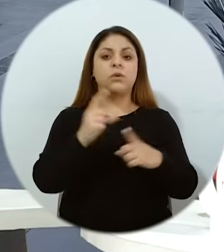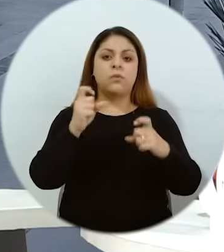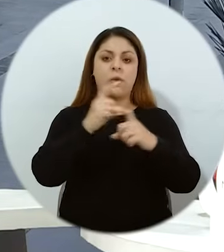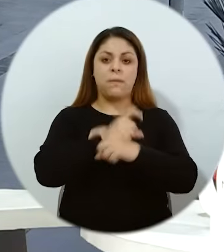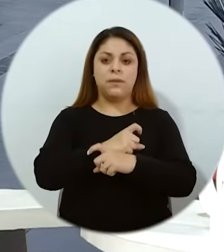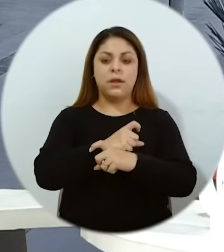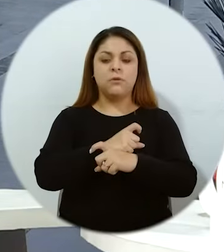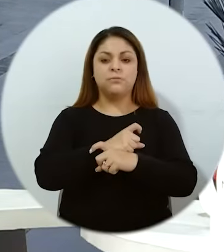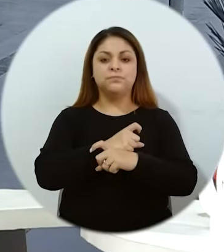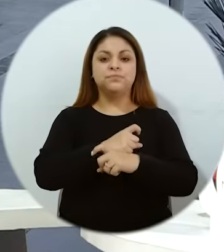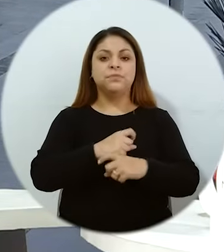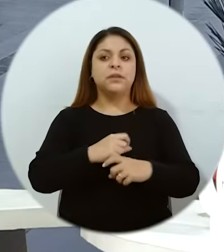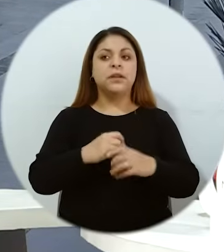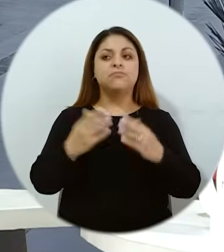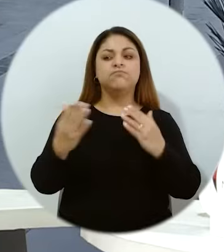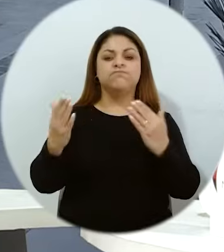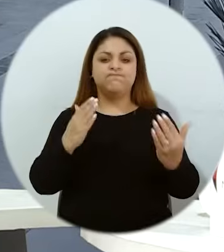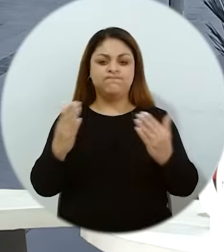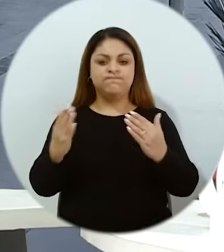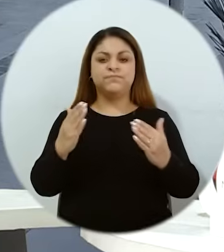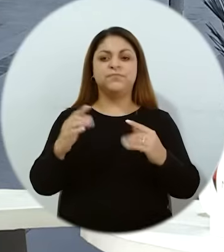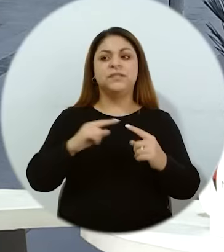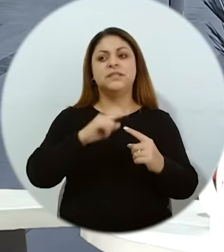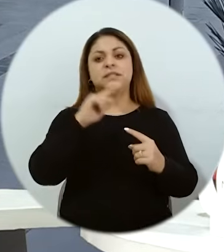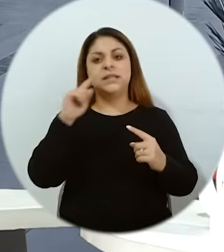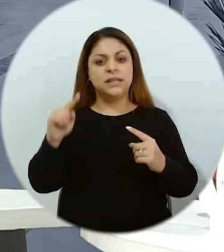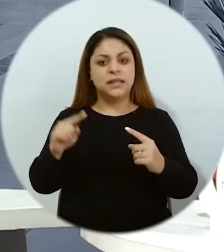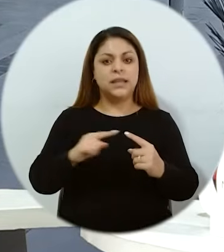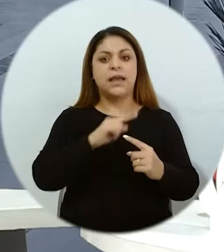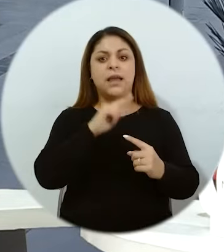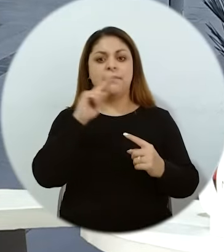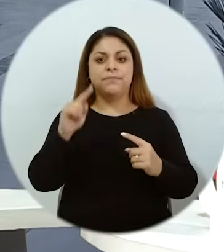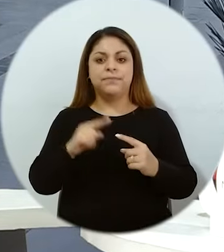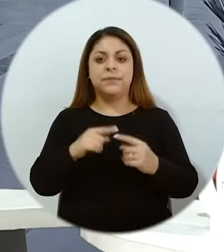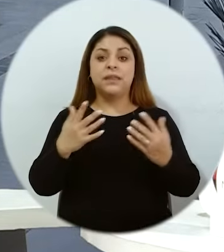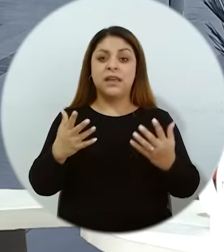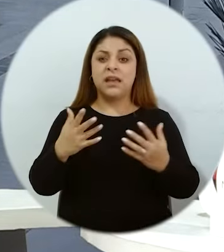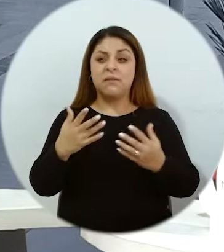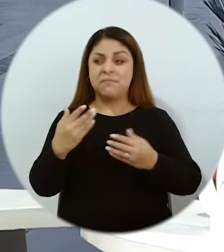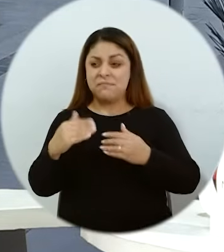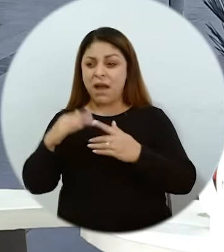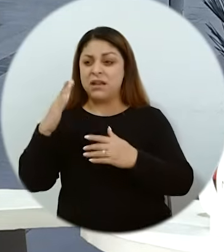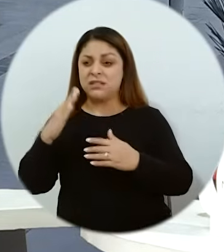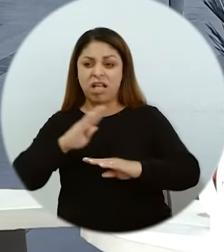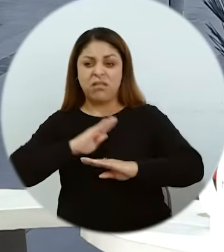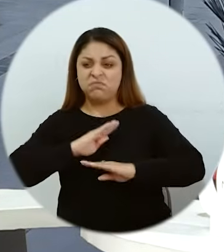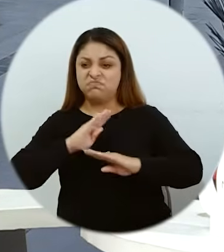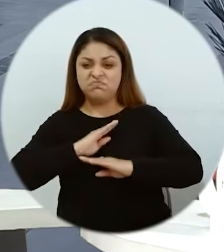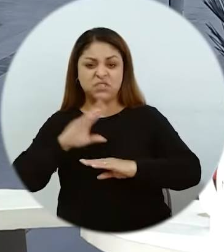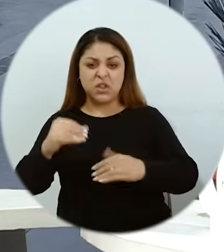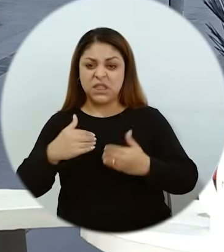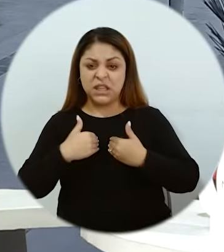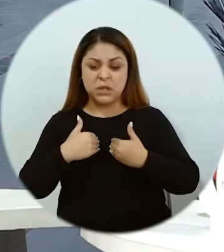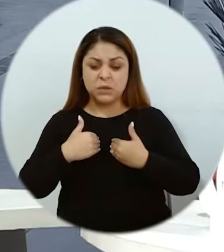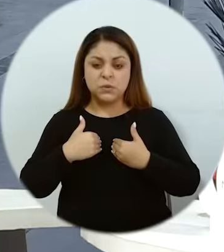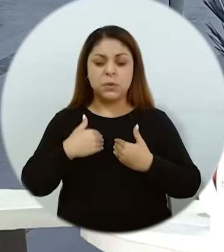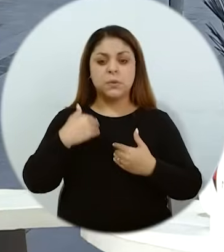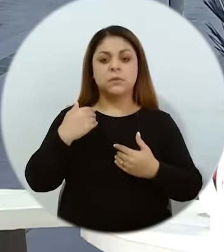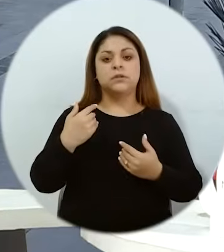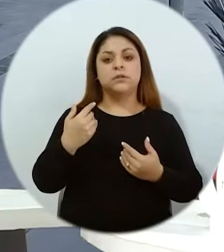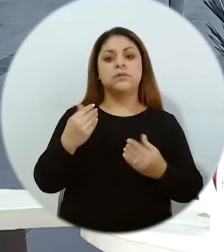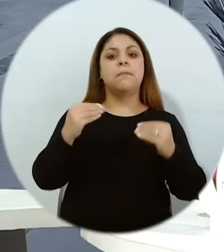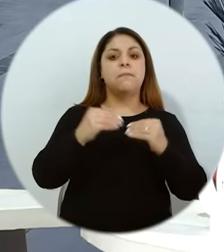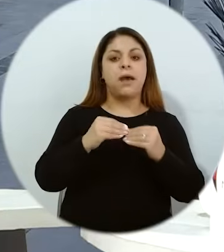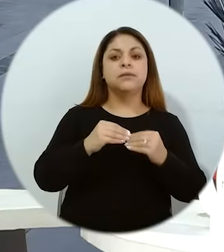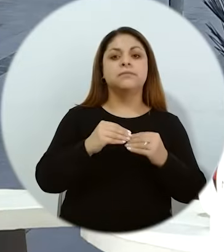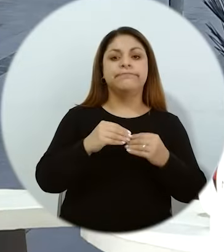muy compleja, paradójica y cíclica, en la cual entre más descontento yo como político